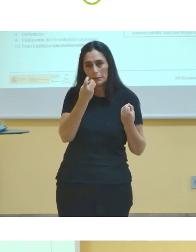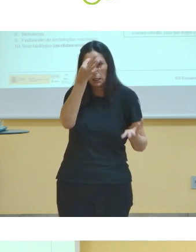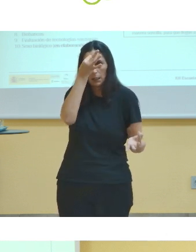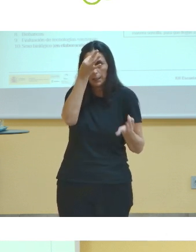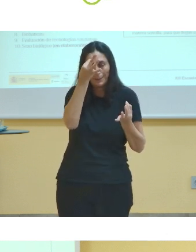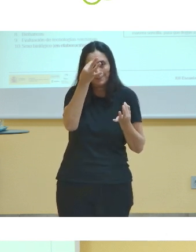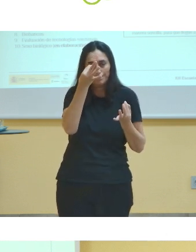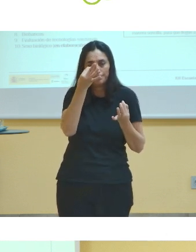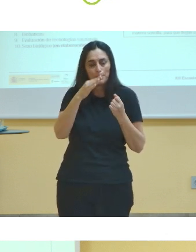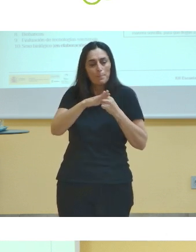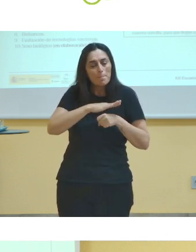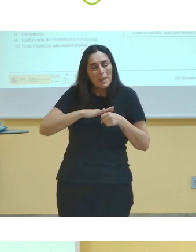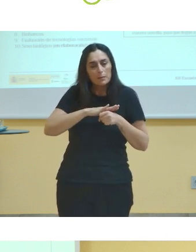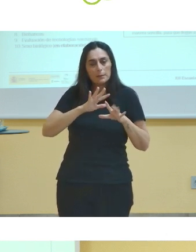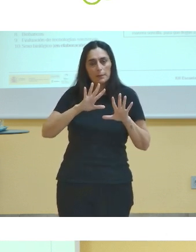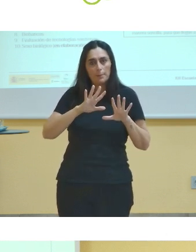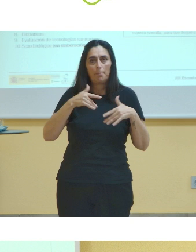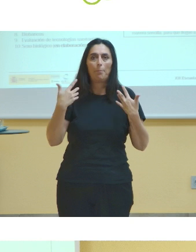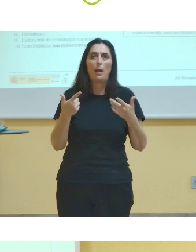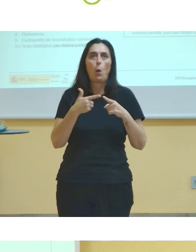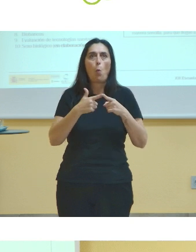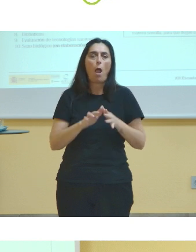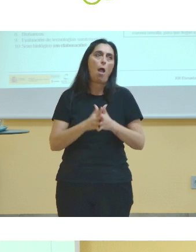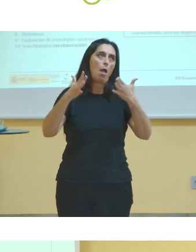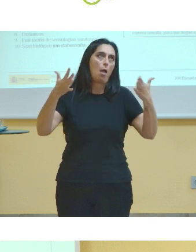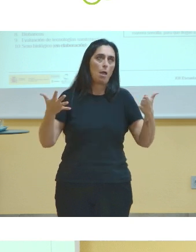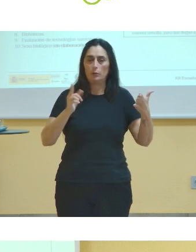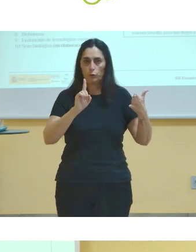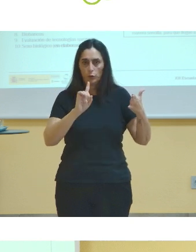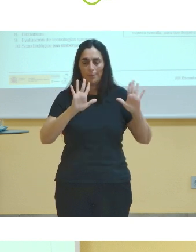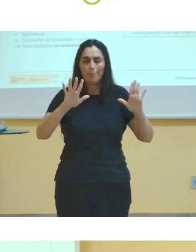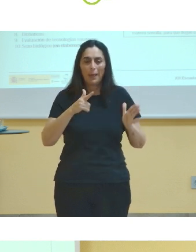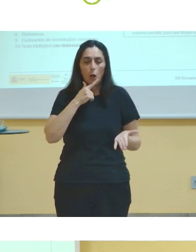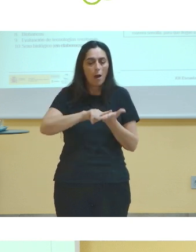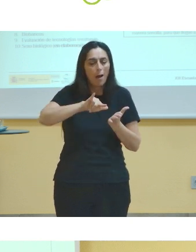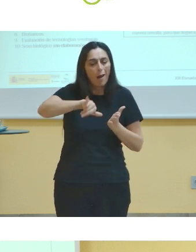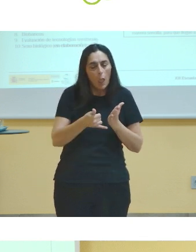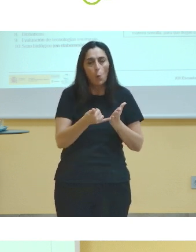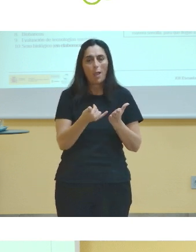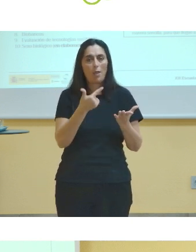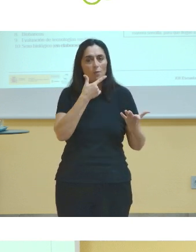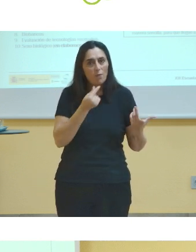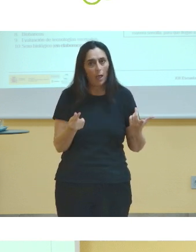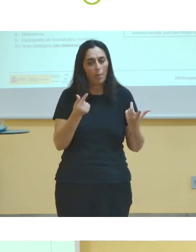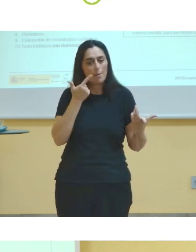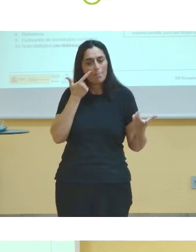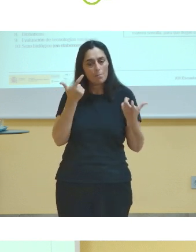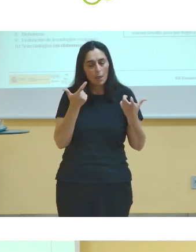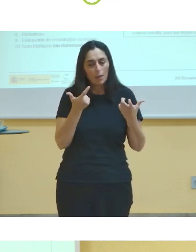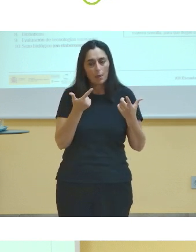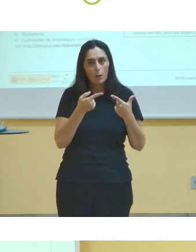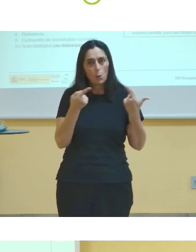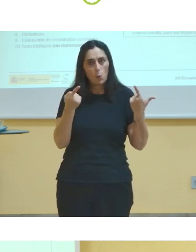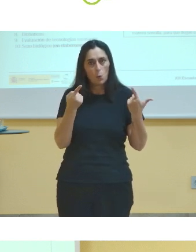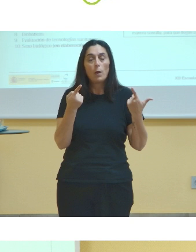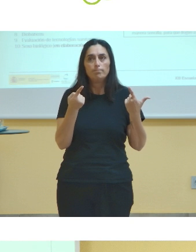precisa, sin grandes extensiones, pero de una manera, con un lenguaje sencillo, atractivo, con un diseño que